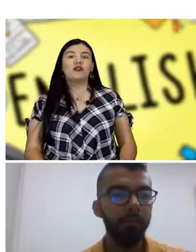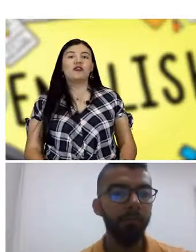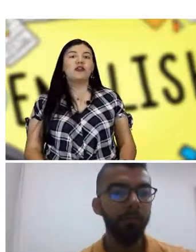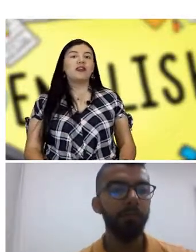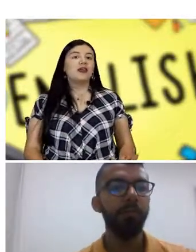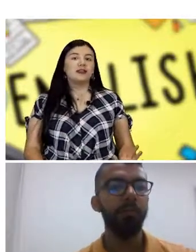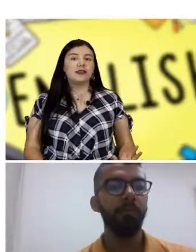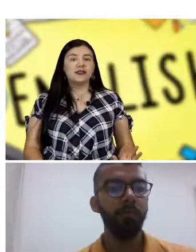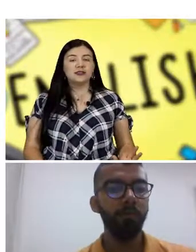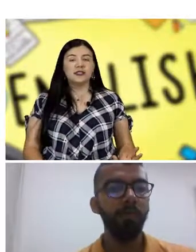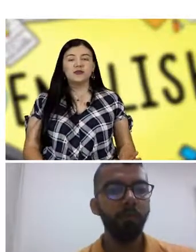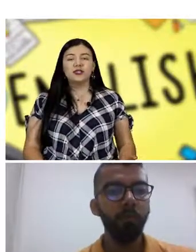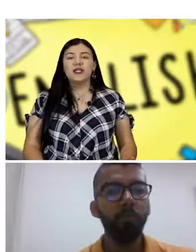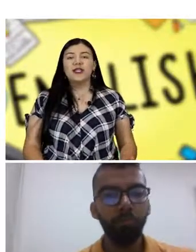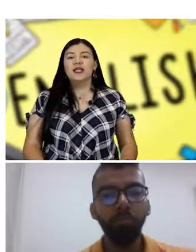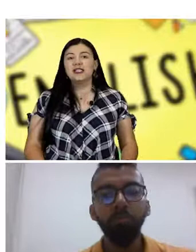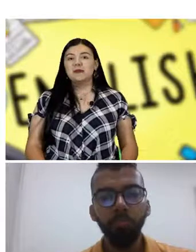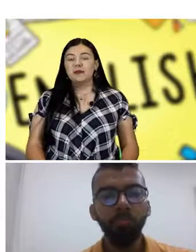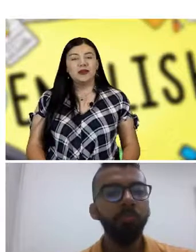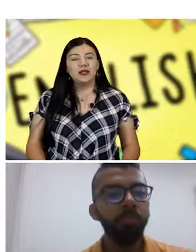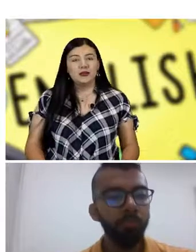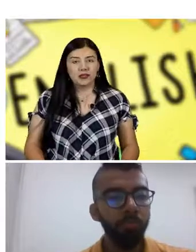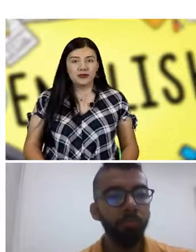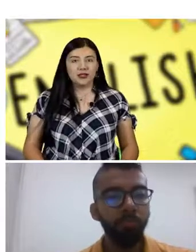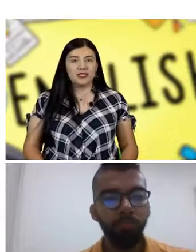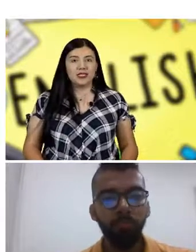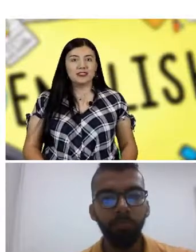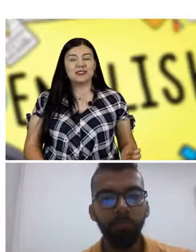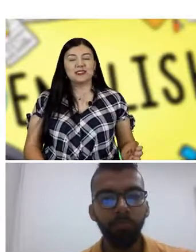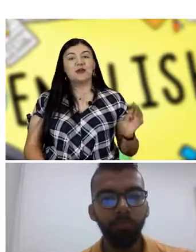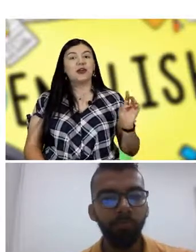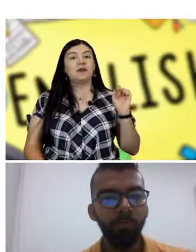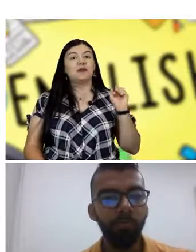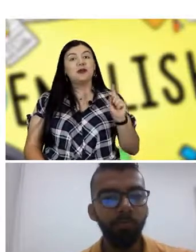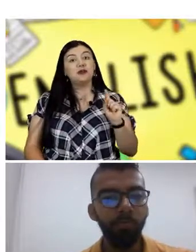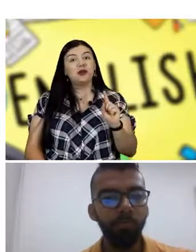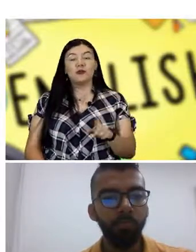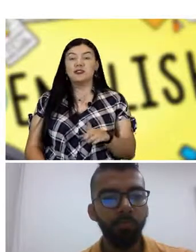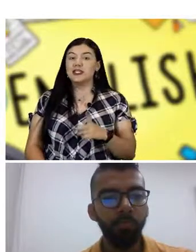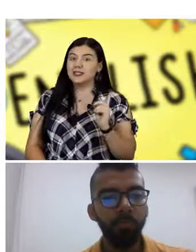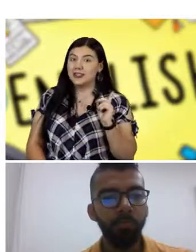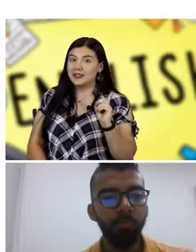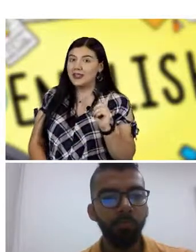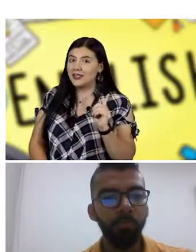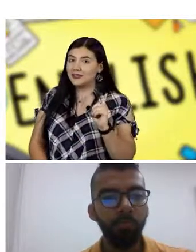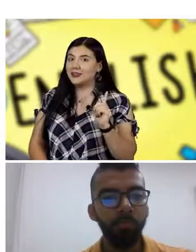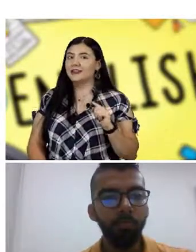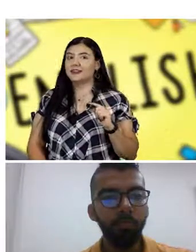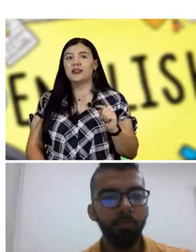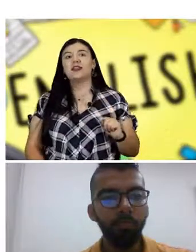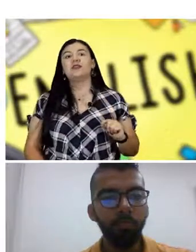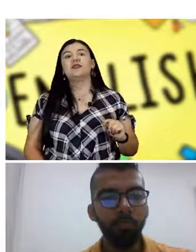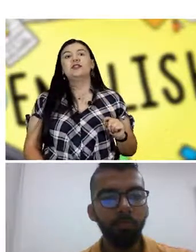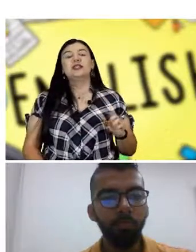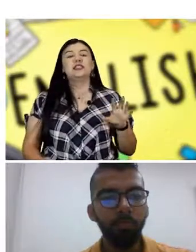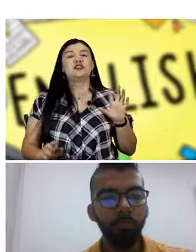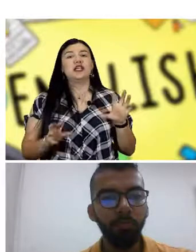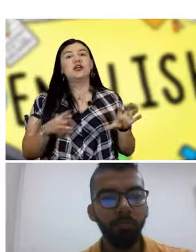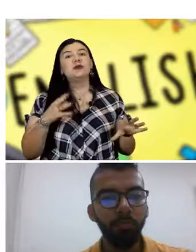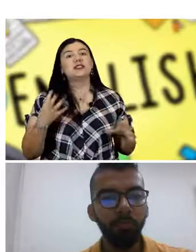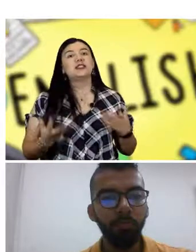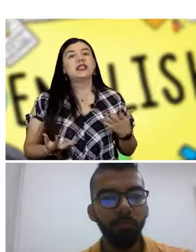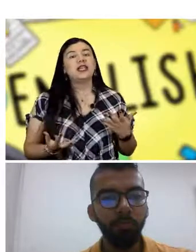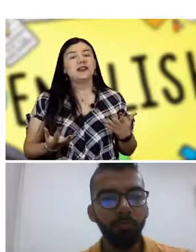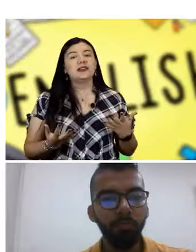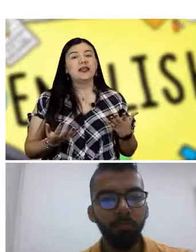o un dolor de diente, ¿sí? Simplemente lo que tengo que hacer es saber primero cómo se dice diente, ¿cierto? Si yo